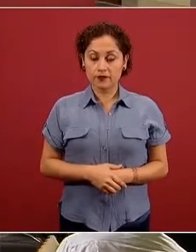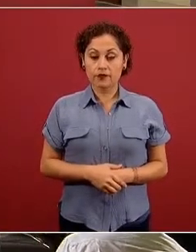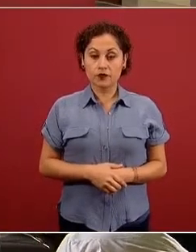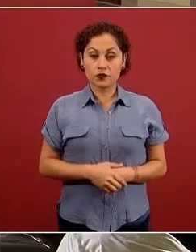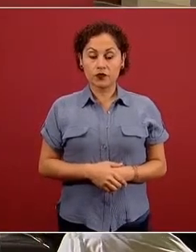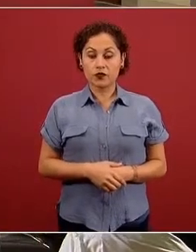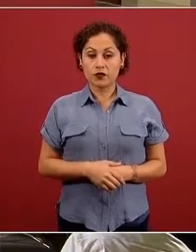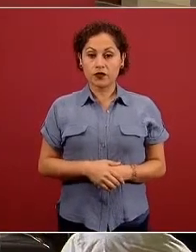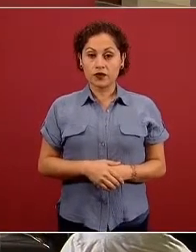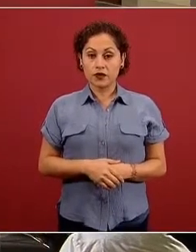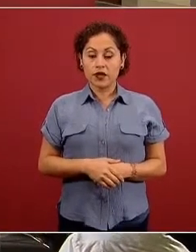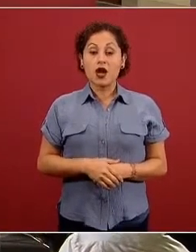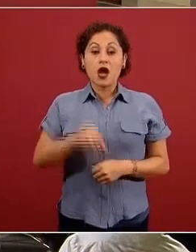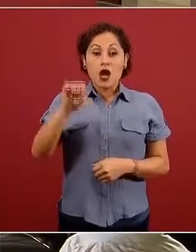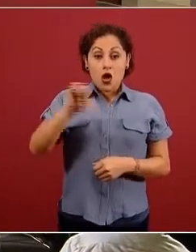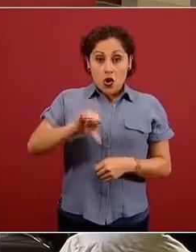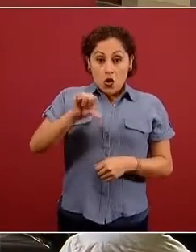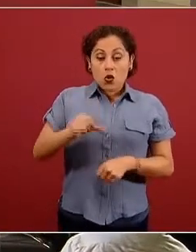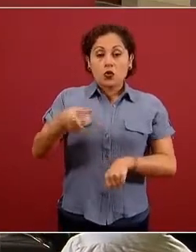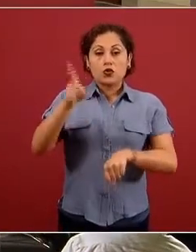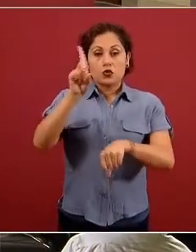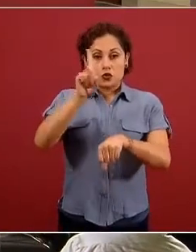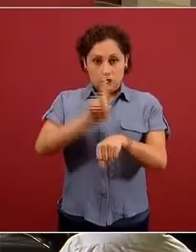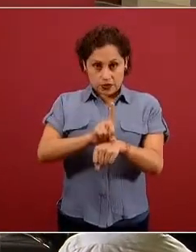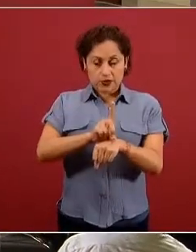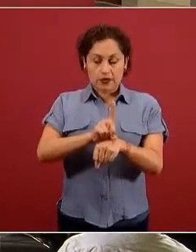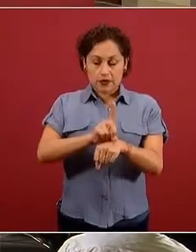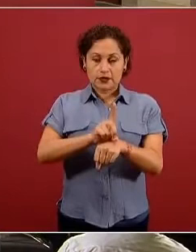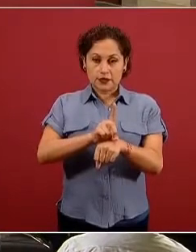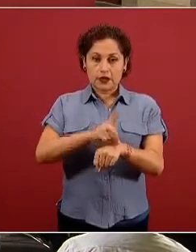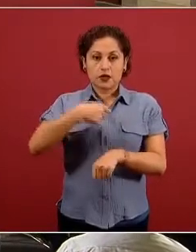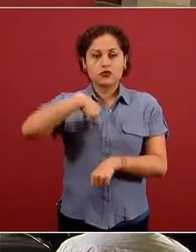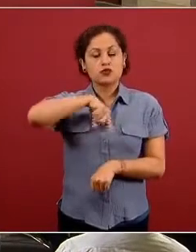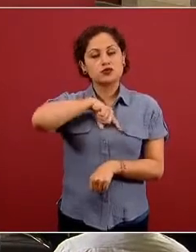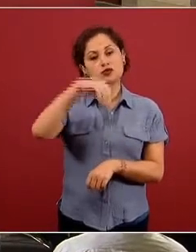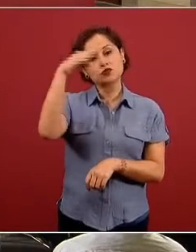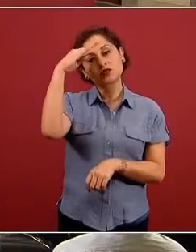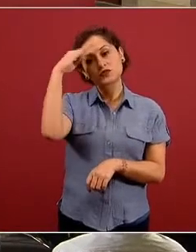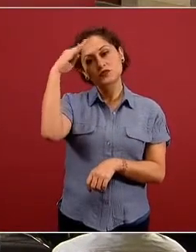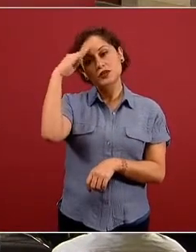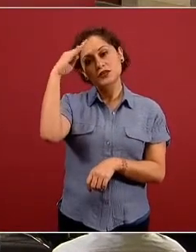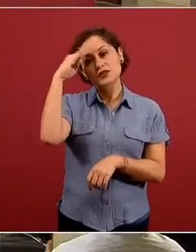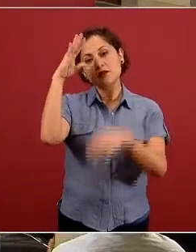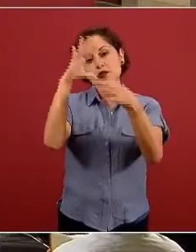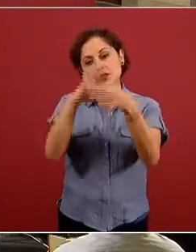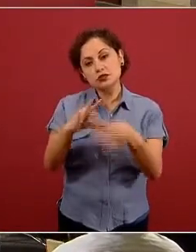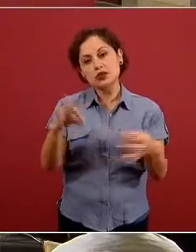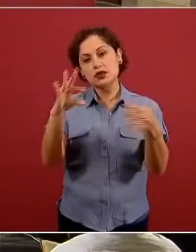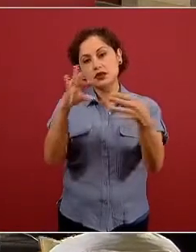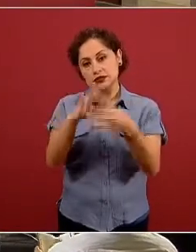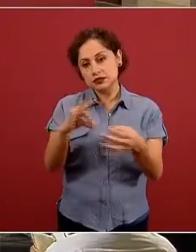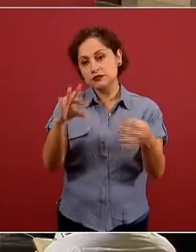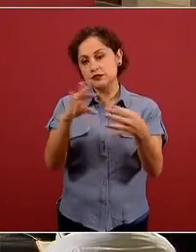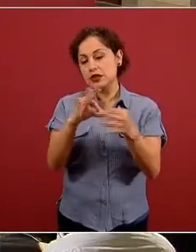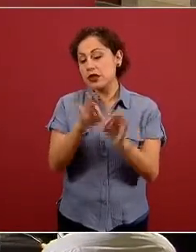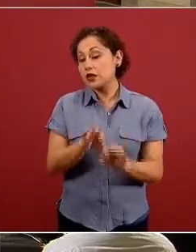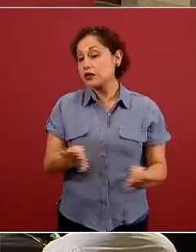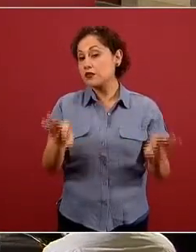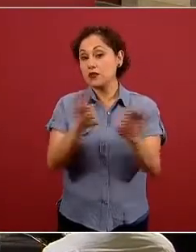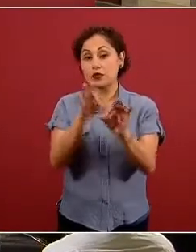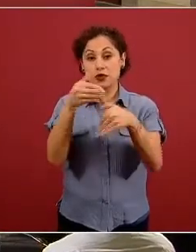Bueno, pues el día de hoy creímos que era sumamente pertinente abordar un tema que sabemos puede